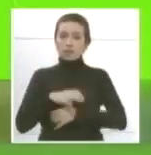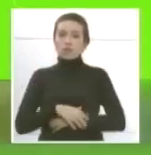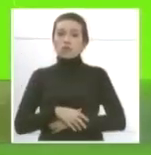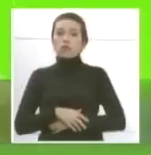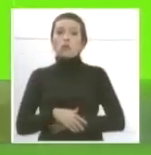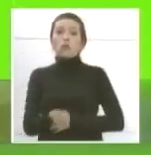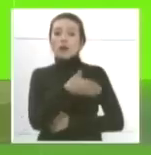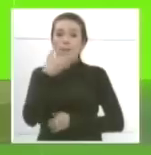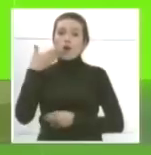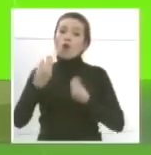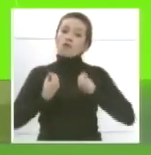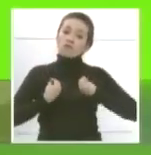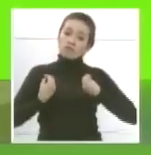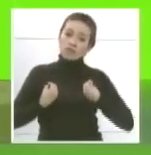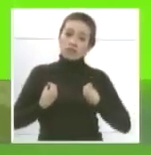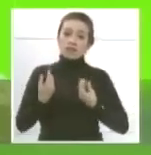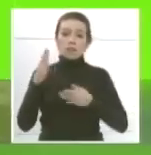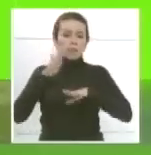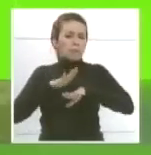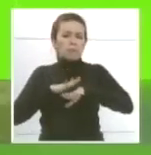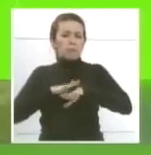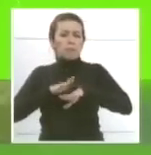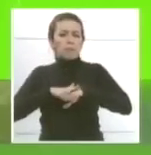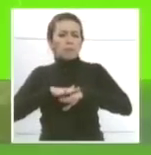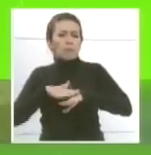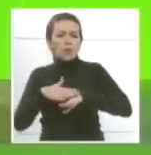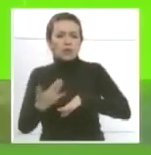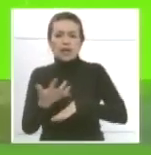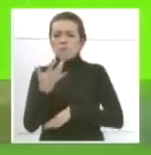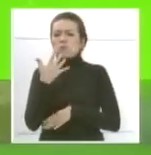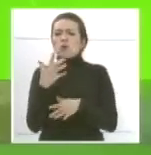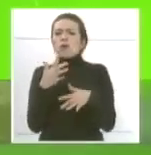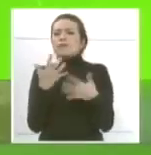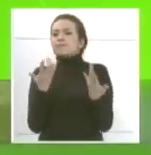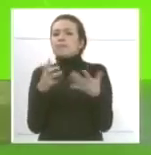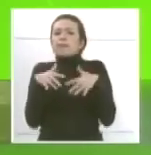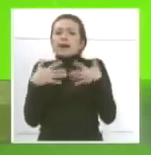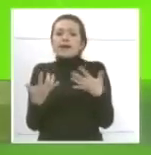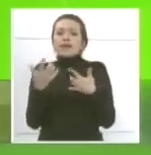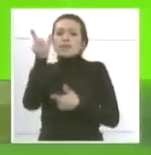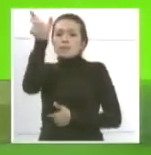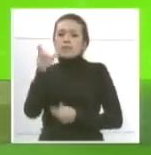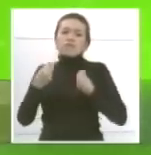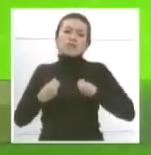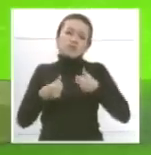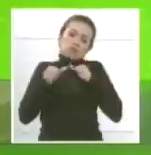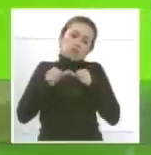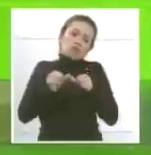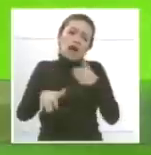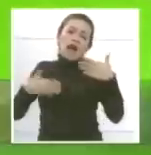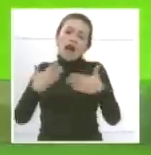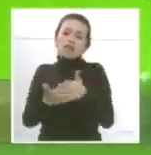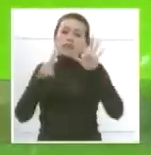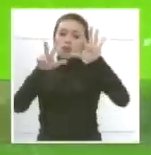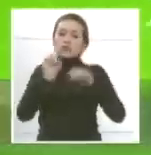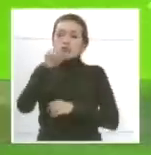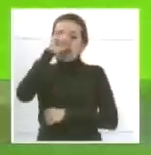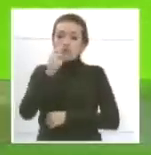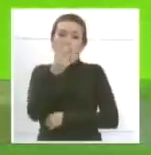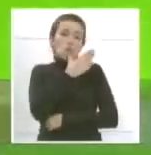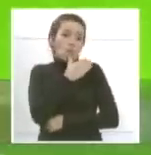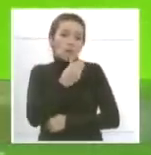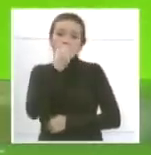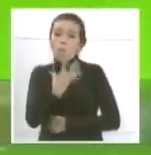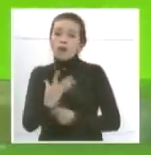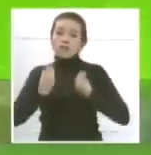de vida. Con mayor calidad de vida, porque de nada vale vivir 80 o 90 años si no se vive con, claro, calidad de vida. O sea, claro, la idea es tener calidad de vida.